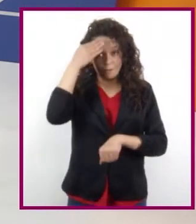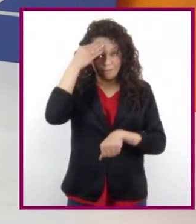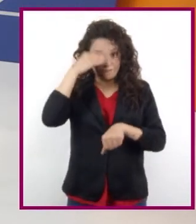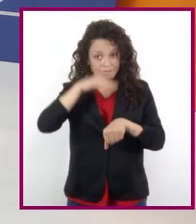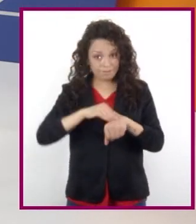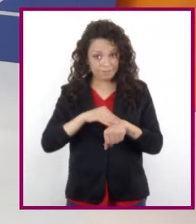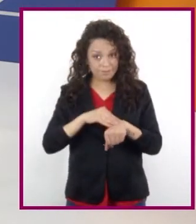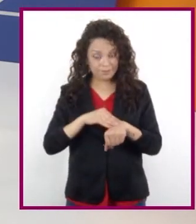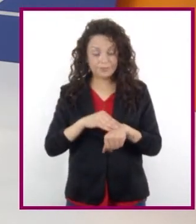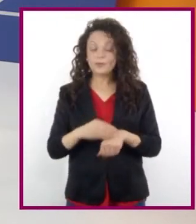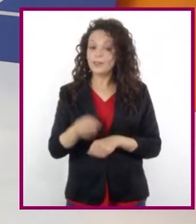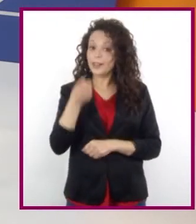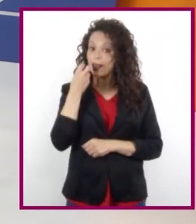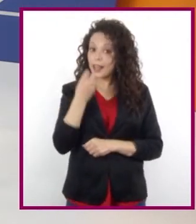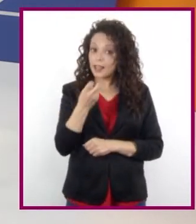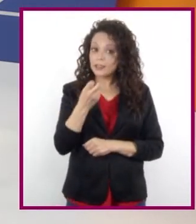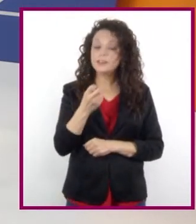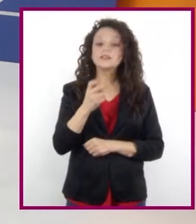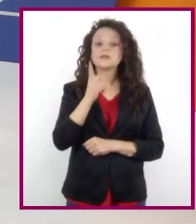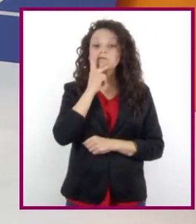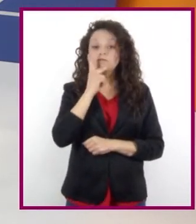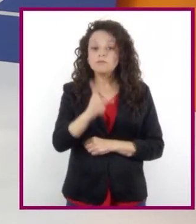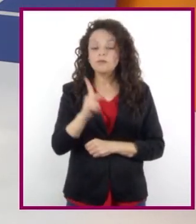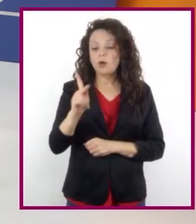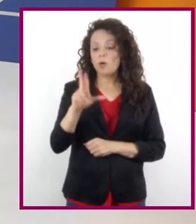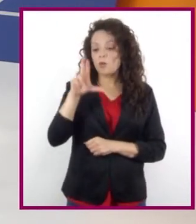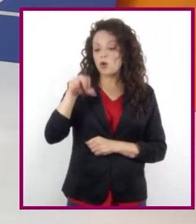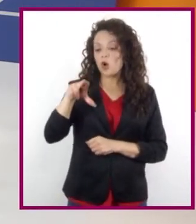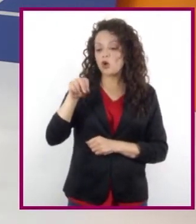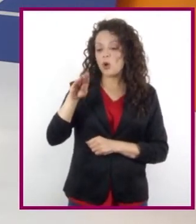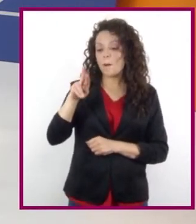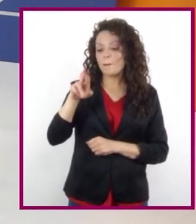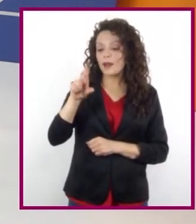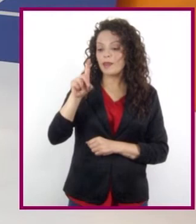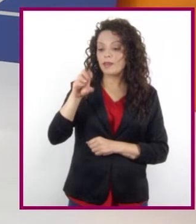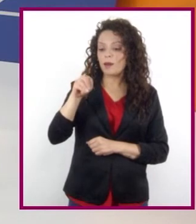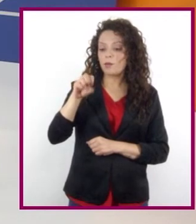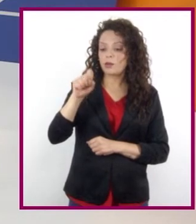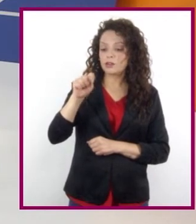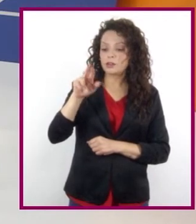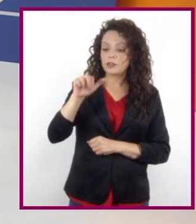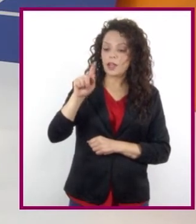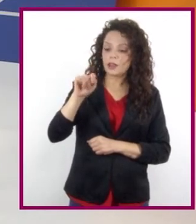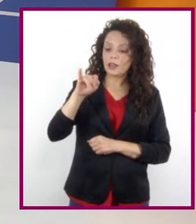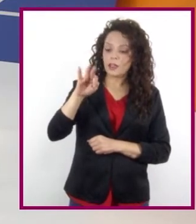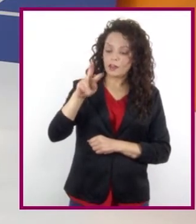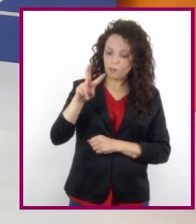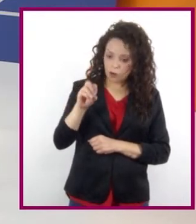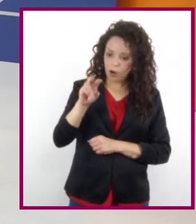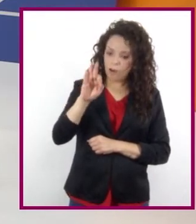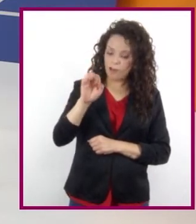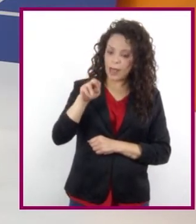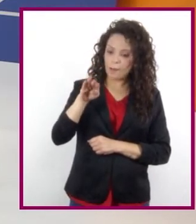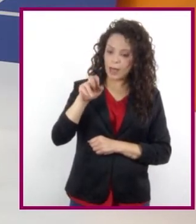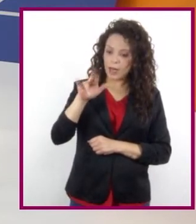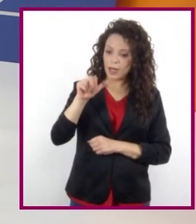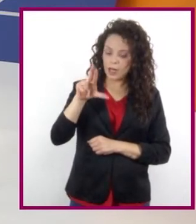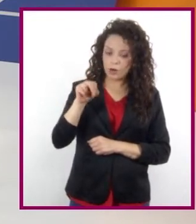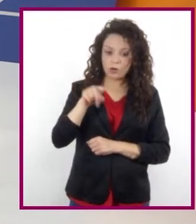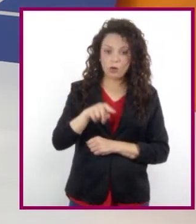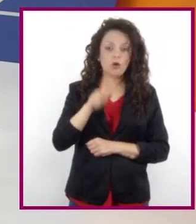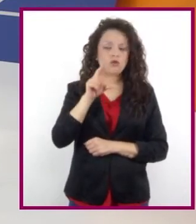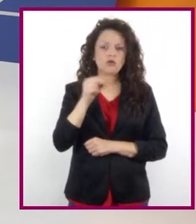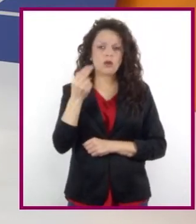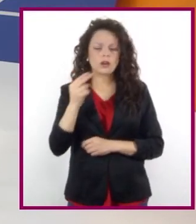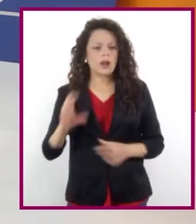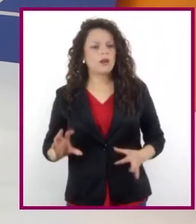que esta es un pronombre demostrativo femenino. No olviden que deben concordar en género y número para que el